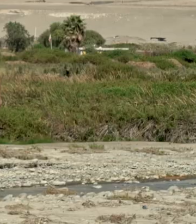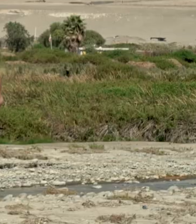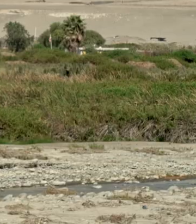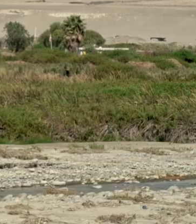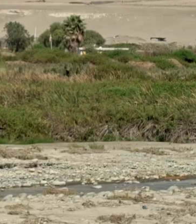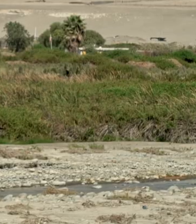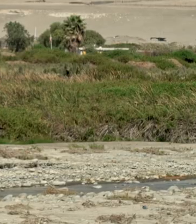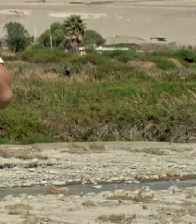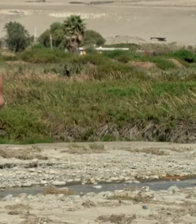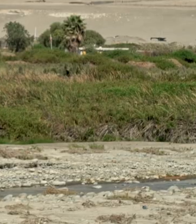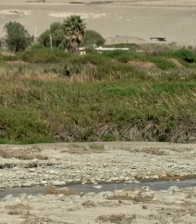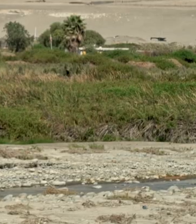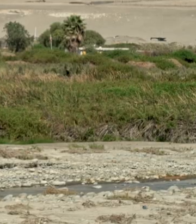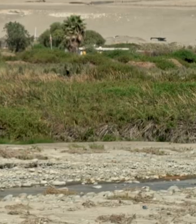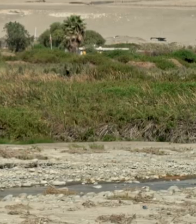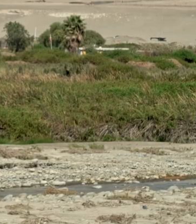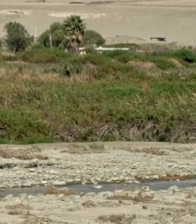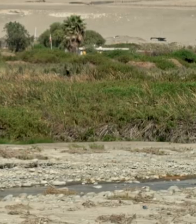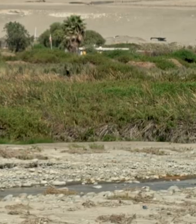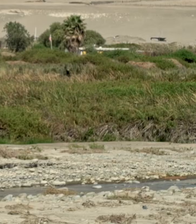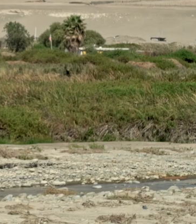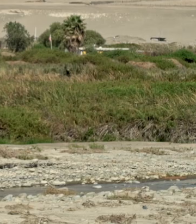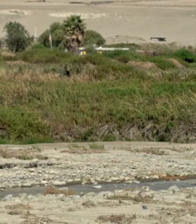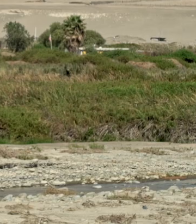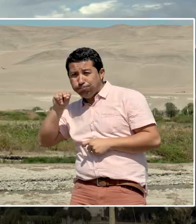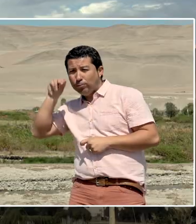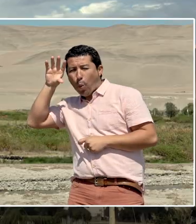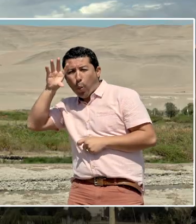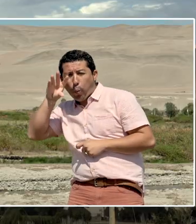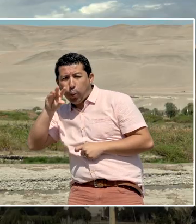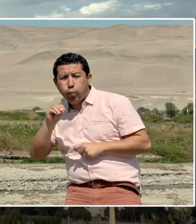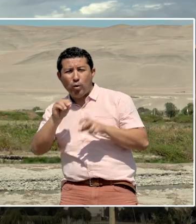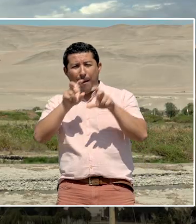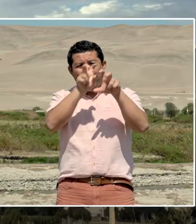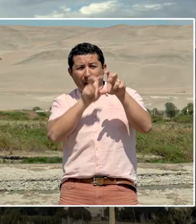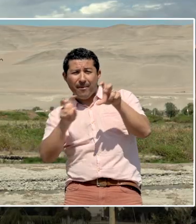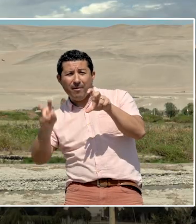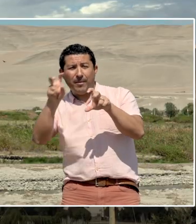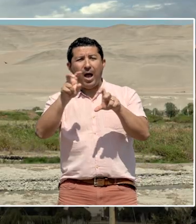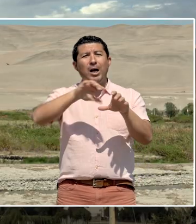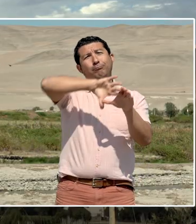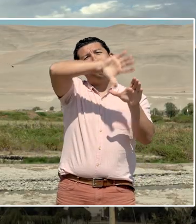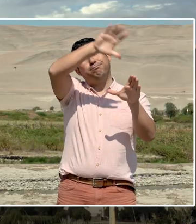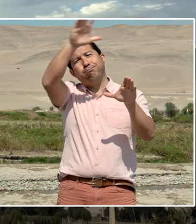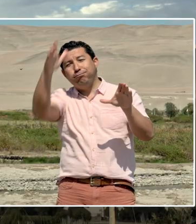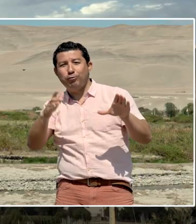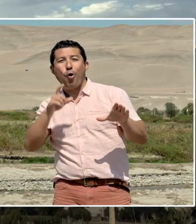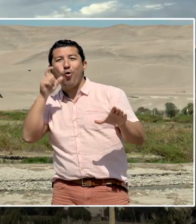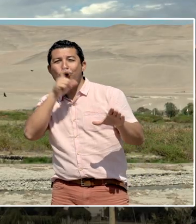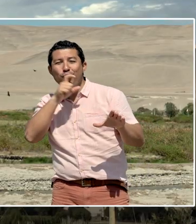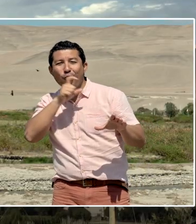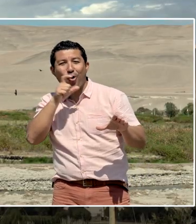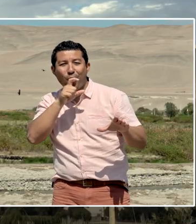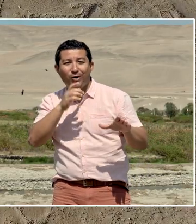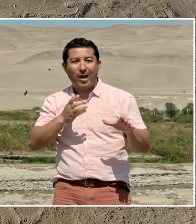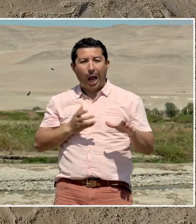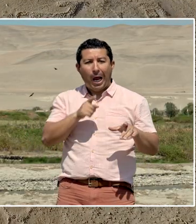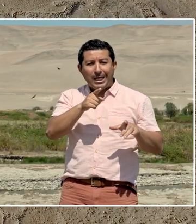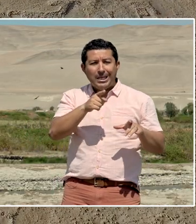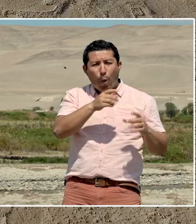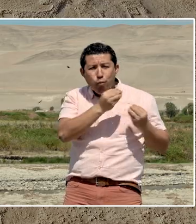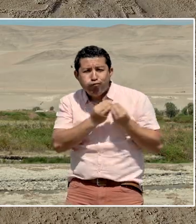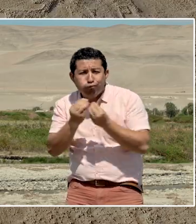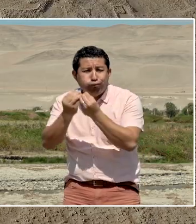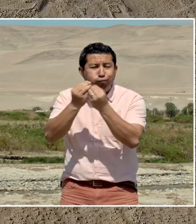fueron realizadas con piedras de color gris oscuro para contrastar con el tono rojizo de los cerros gran